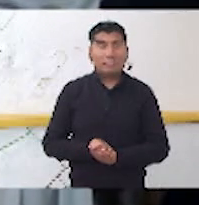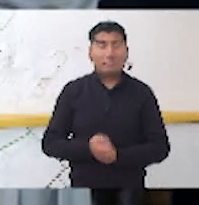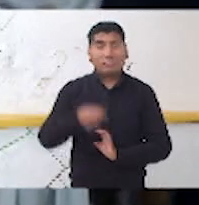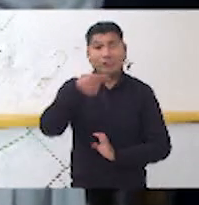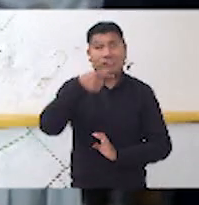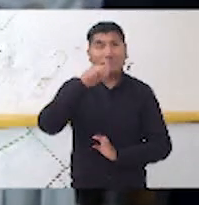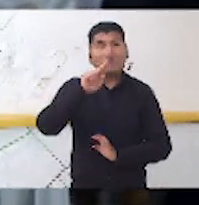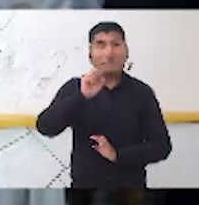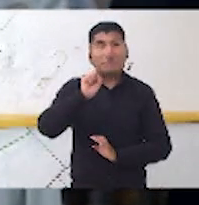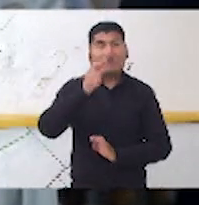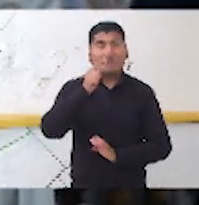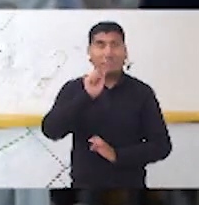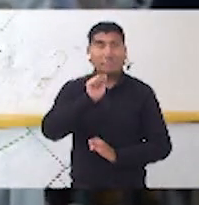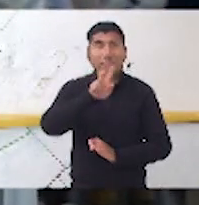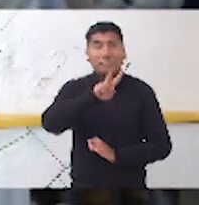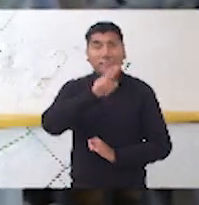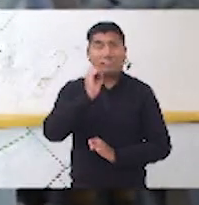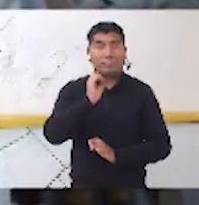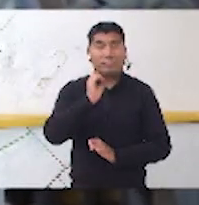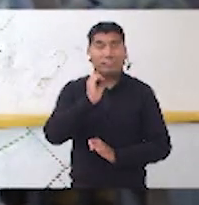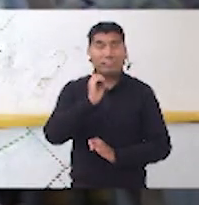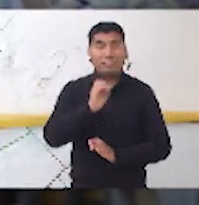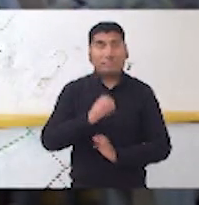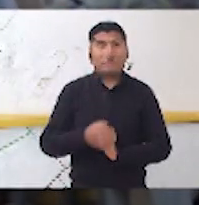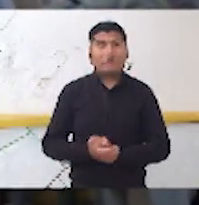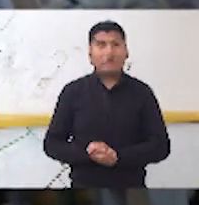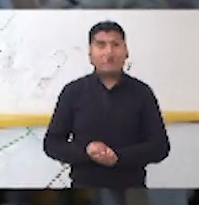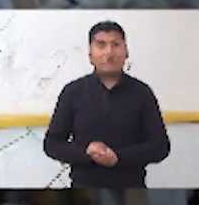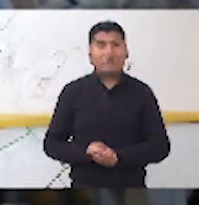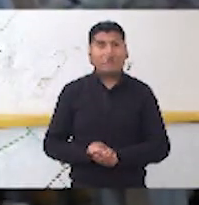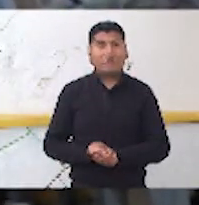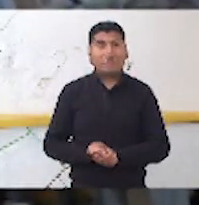Gustavo Trujillo Velasco.